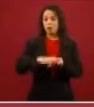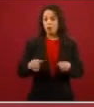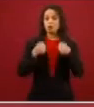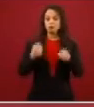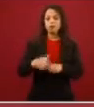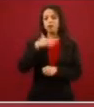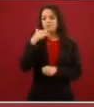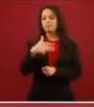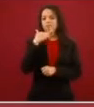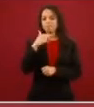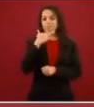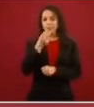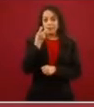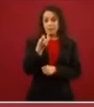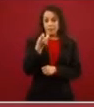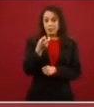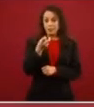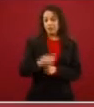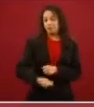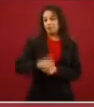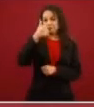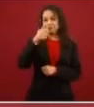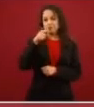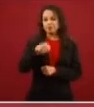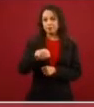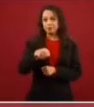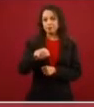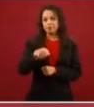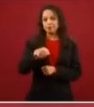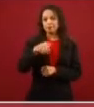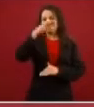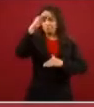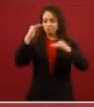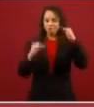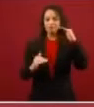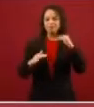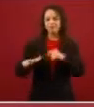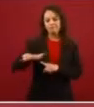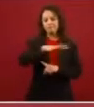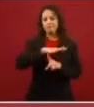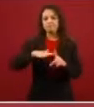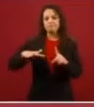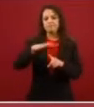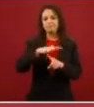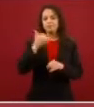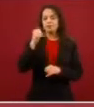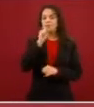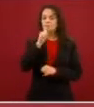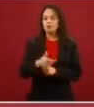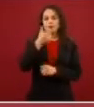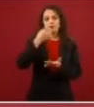La corrupción es la causa principal de la desigualdad social y de la desigualdad económica.